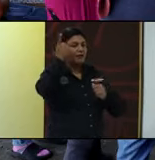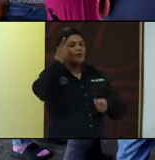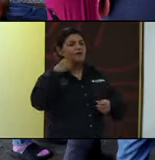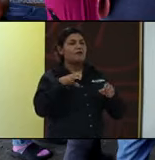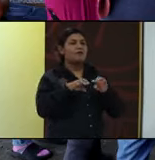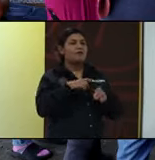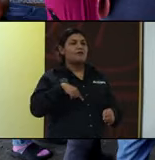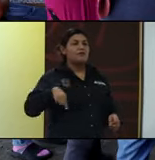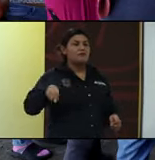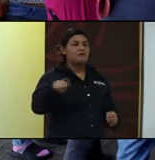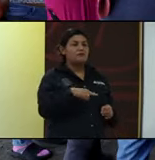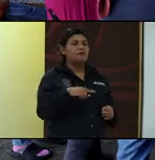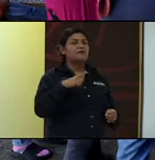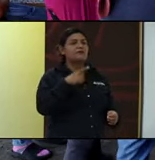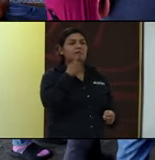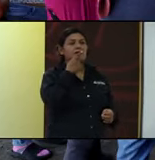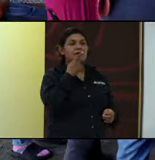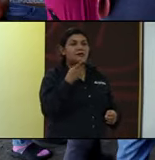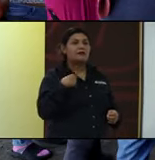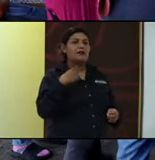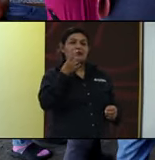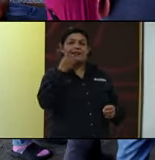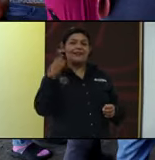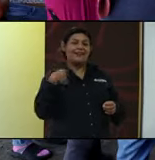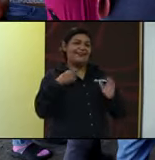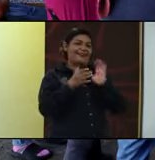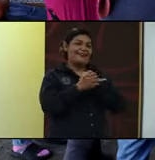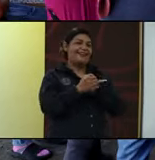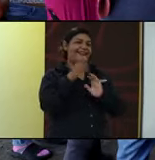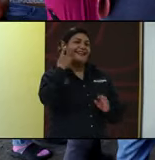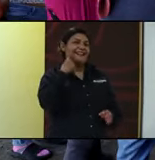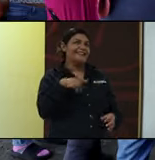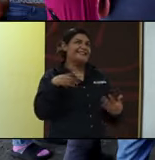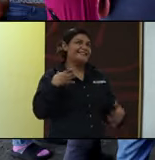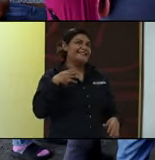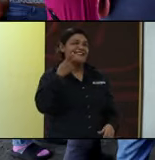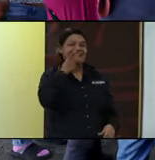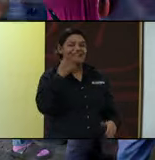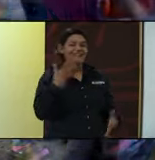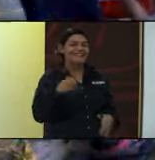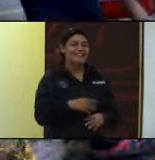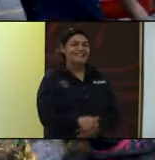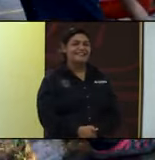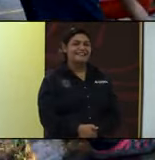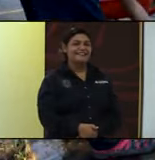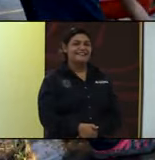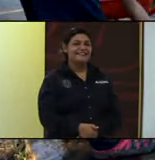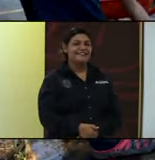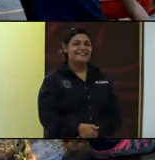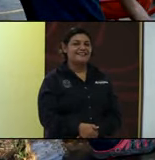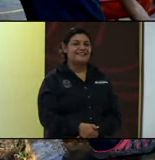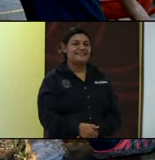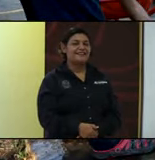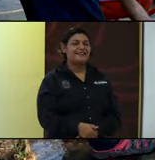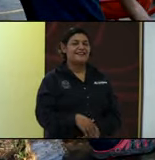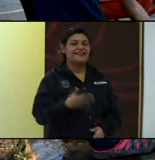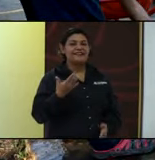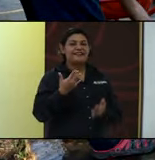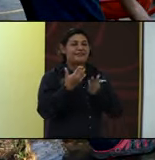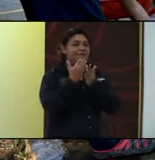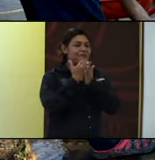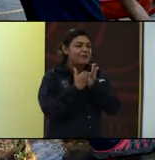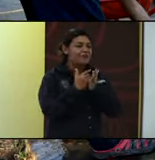ustedes. Nada más le informo a mi esposa para que no, ya saben. Y miren, en menos